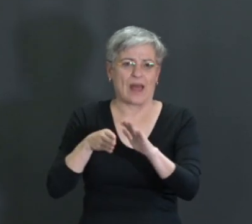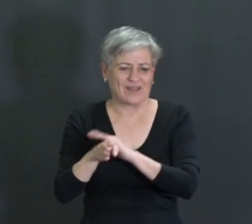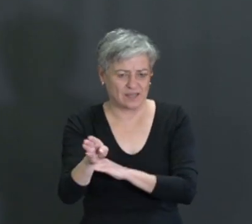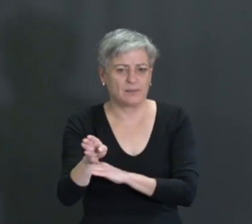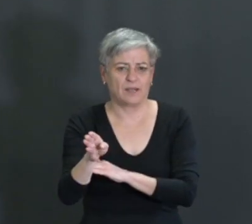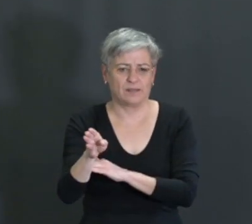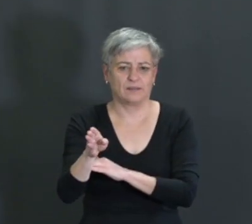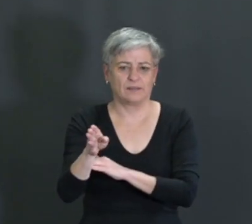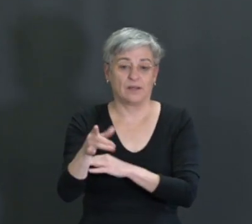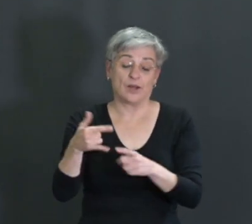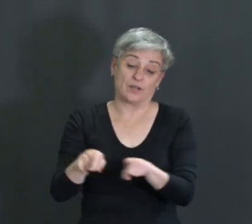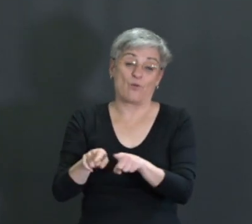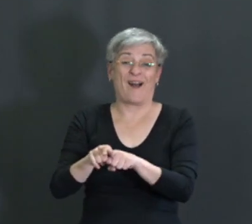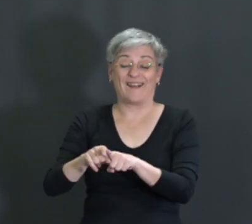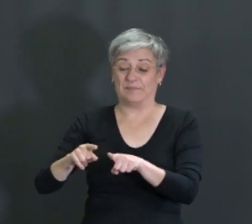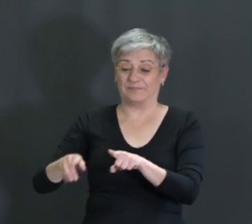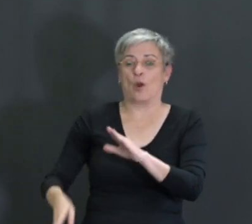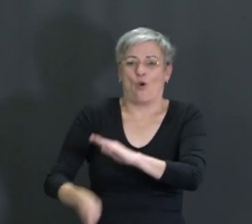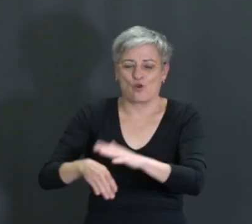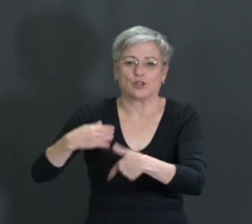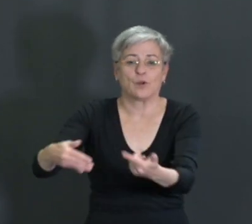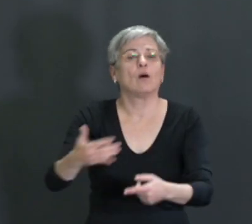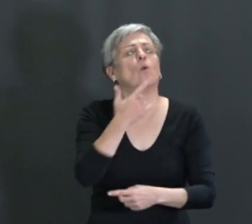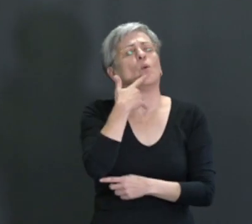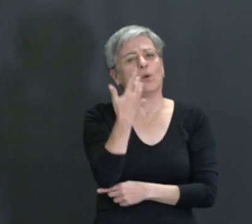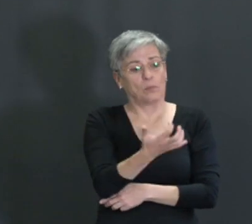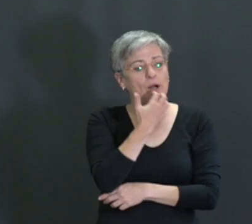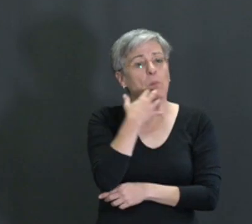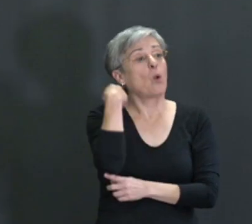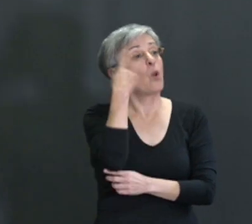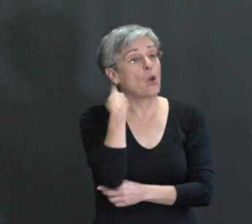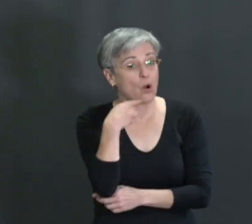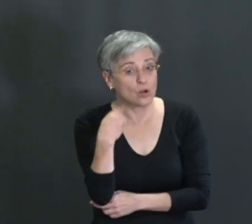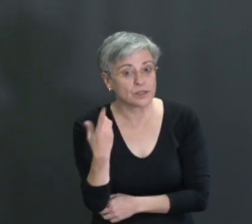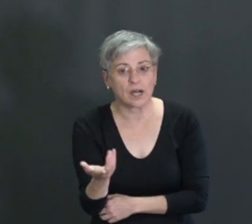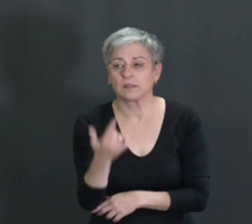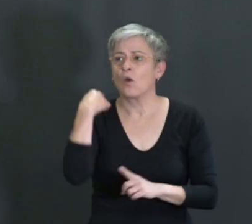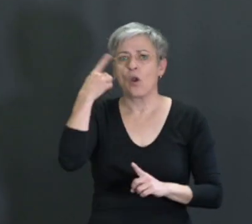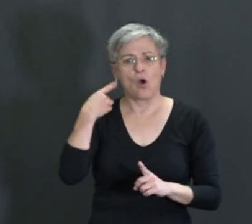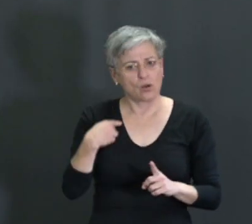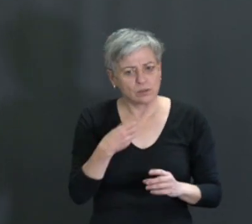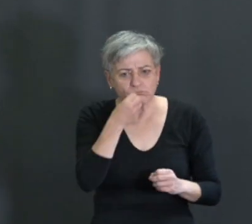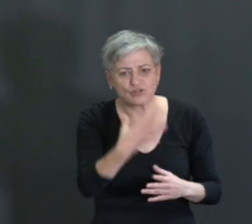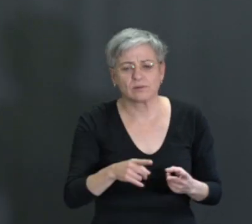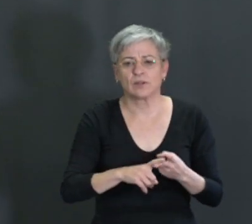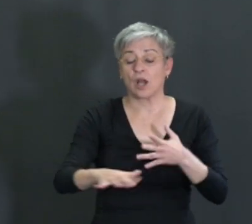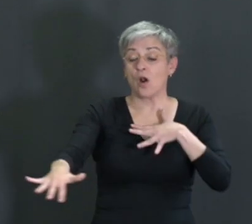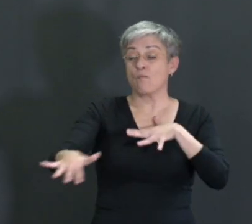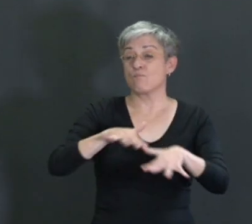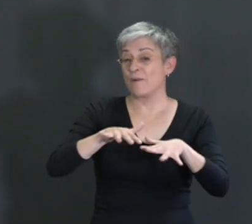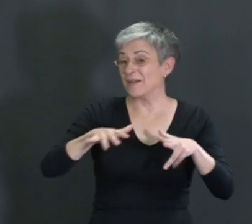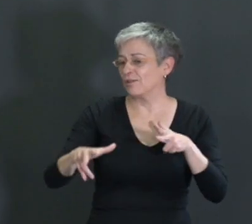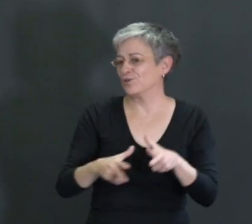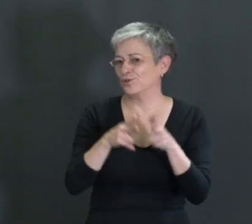supuesto eso luego ha quedado delegado, que es lo que tú decías, para el resto de la ciudad. Unos juegos extraordinarios. También el movimiento